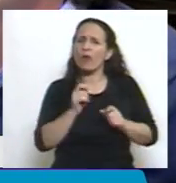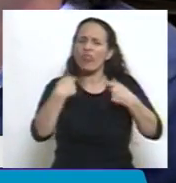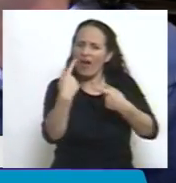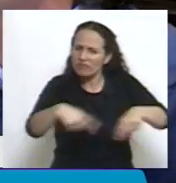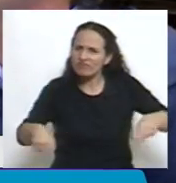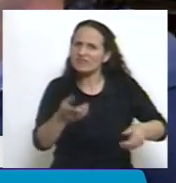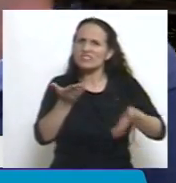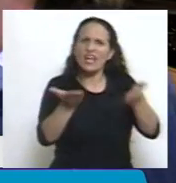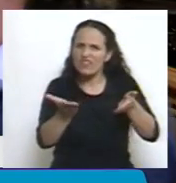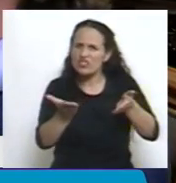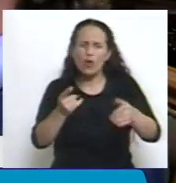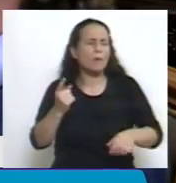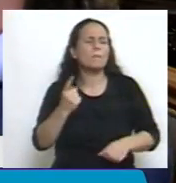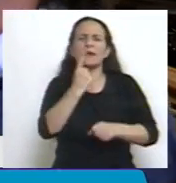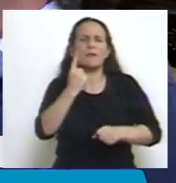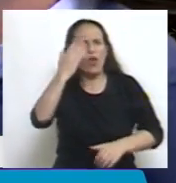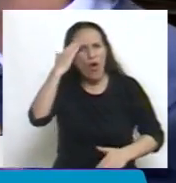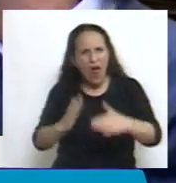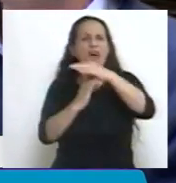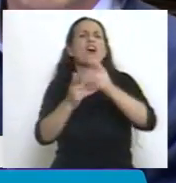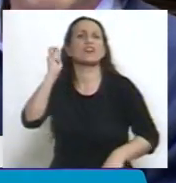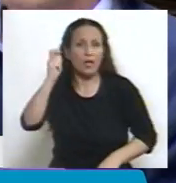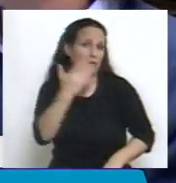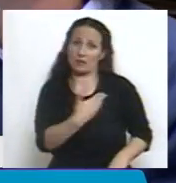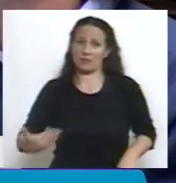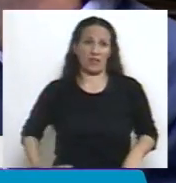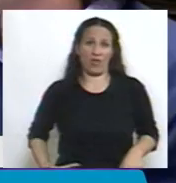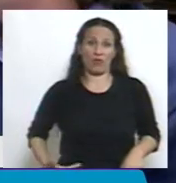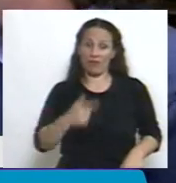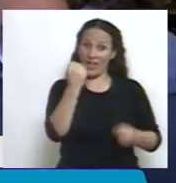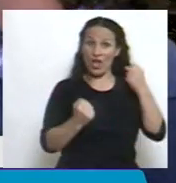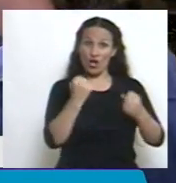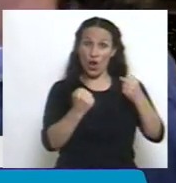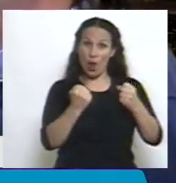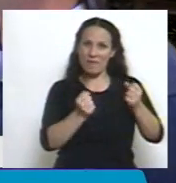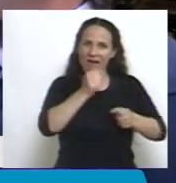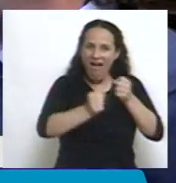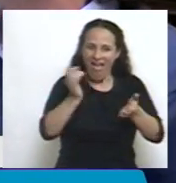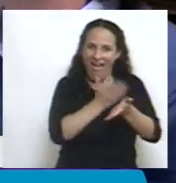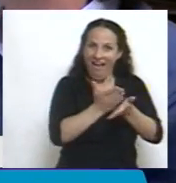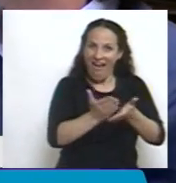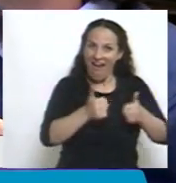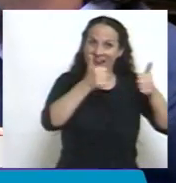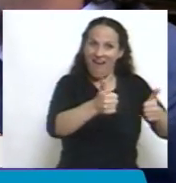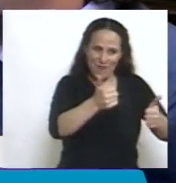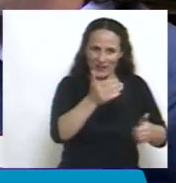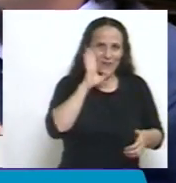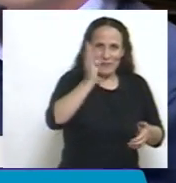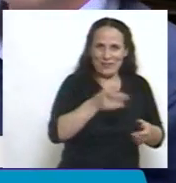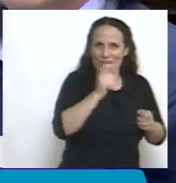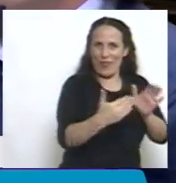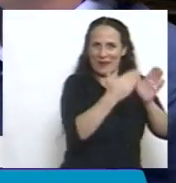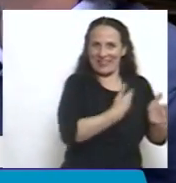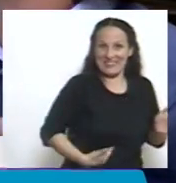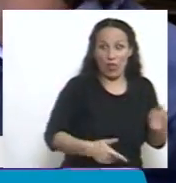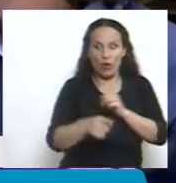economía moderna, el principal. Quiere decir que si la mitad de la economía no aumenta su productividad, a la otra mitad le cuesta mucho, mucho. porque